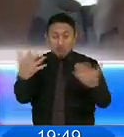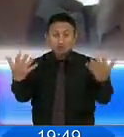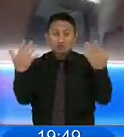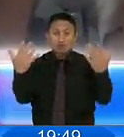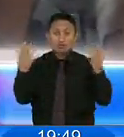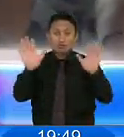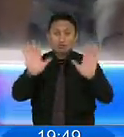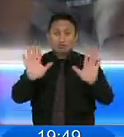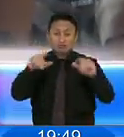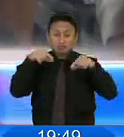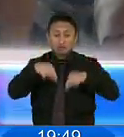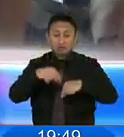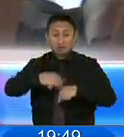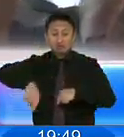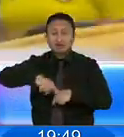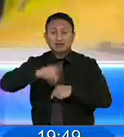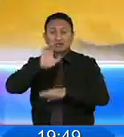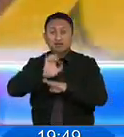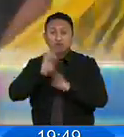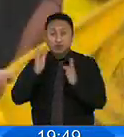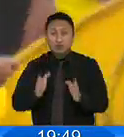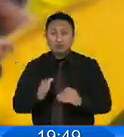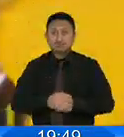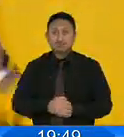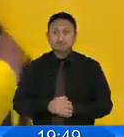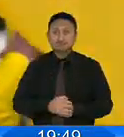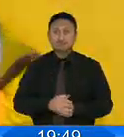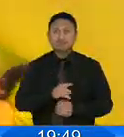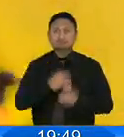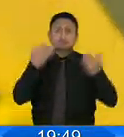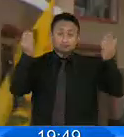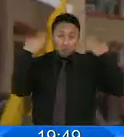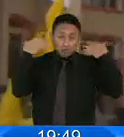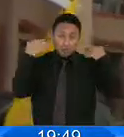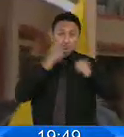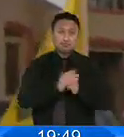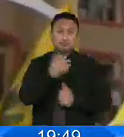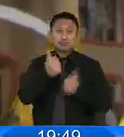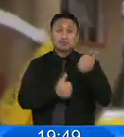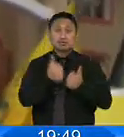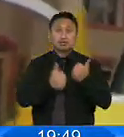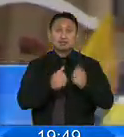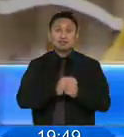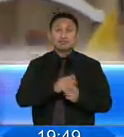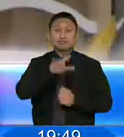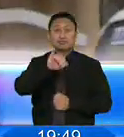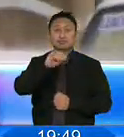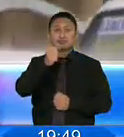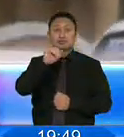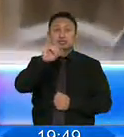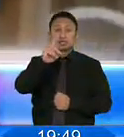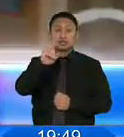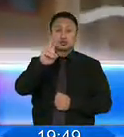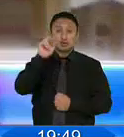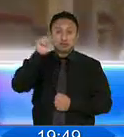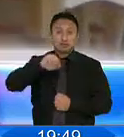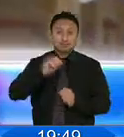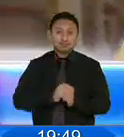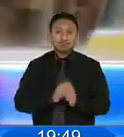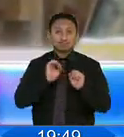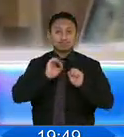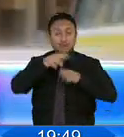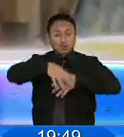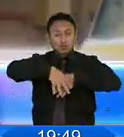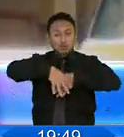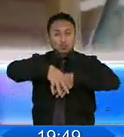sino atadas a mi pueblo. En Guayaquil, el candidato a la presidencia de Avanza, Isidro Romero, participó de una tradicional caravana